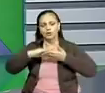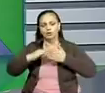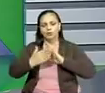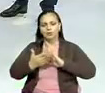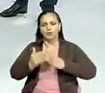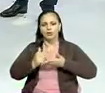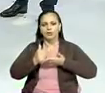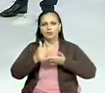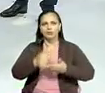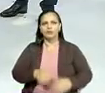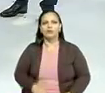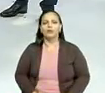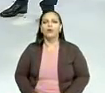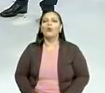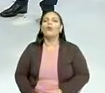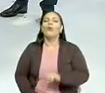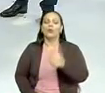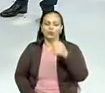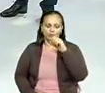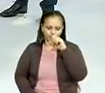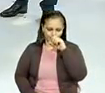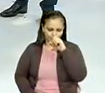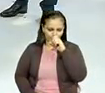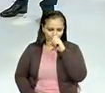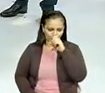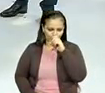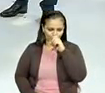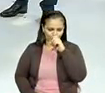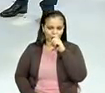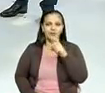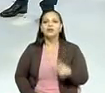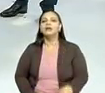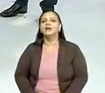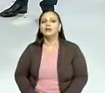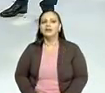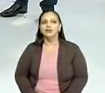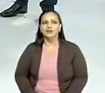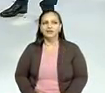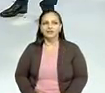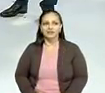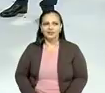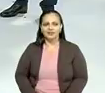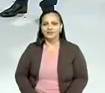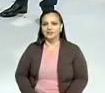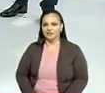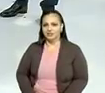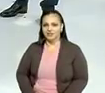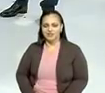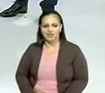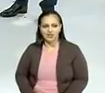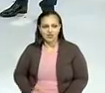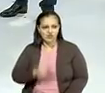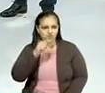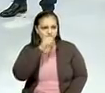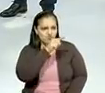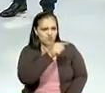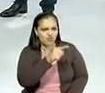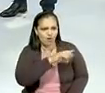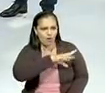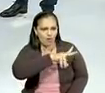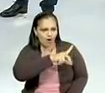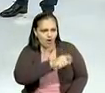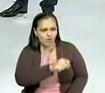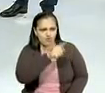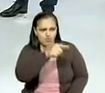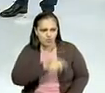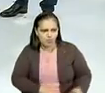¿Cuál otra estaba, Rosalena? Ah, ya. Que sí, que lo estaba asaltando y se lo amenazaste con un arma. Nada, Diana, me siguió al verbo, no me le robé al verbo. Ah, no, ¿verdad? Pues ahí no.